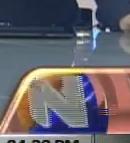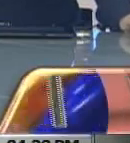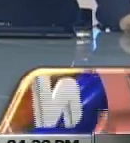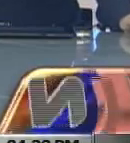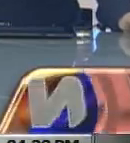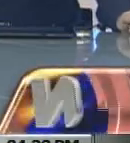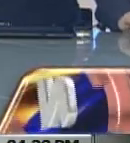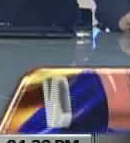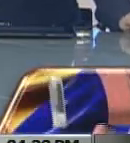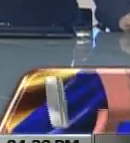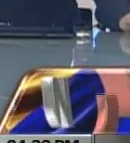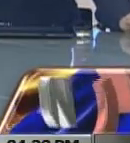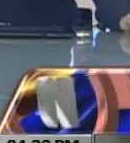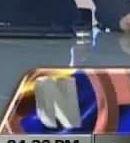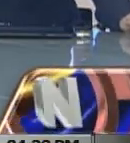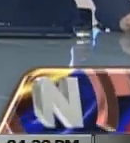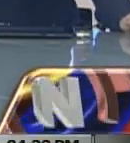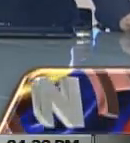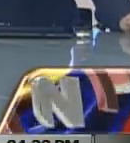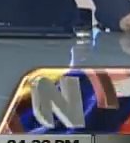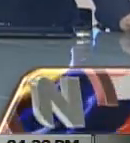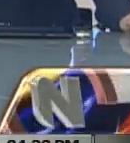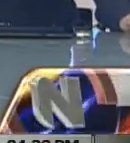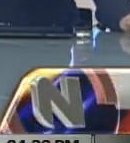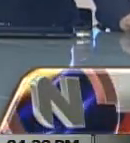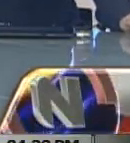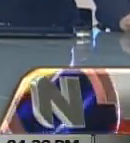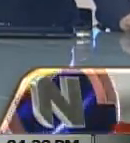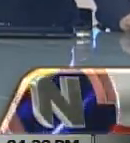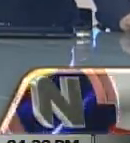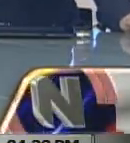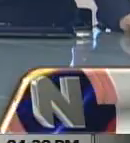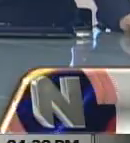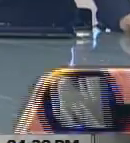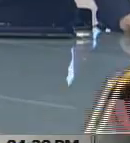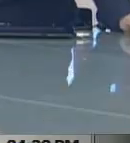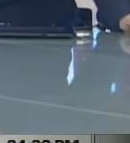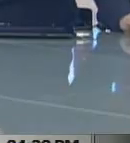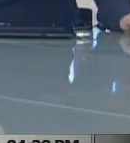información nosotros vamos a invitarlos a que continúen con más de nuestra programación. Muy buenas tardes.